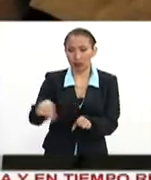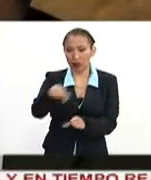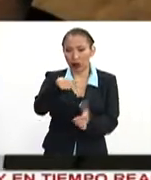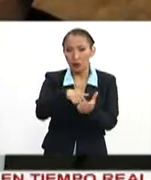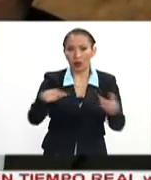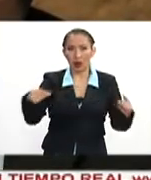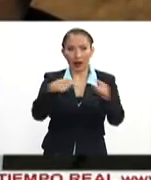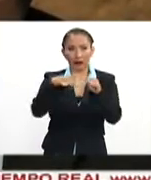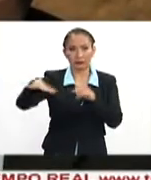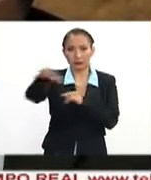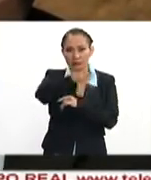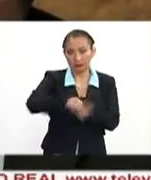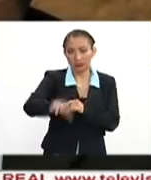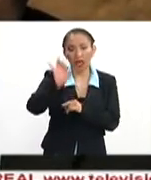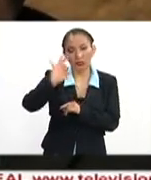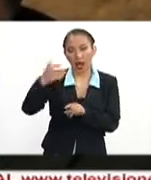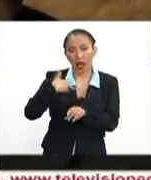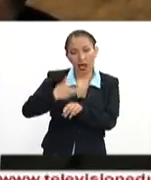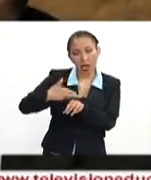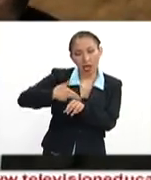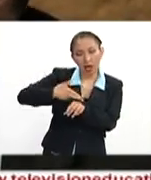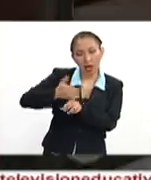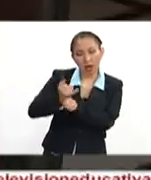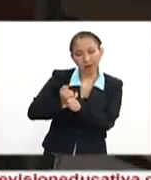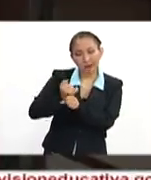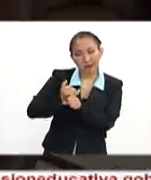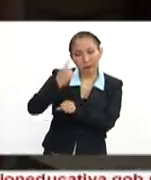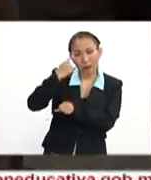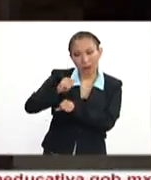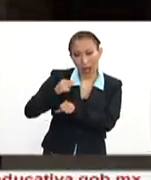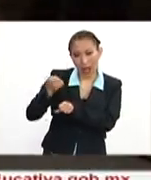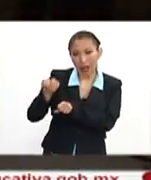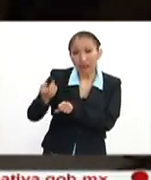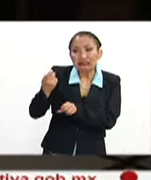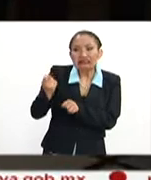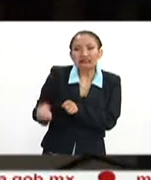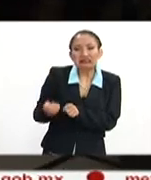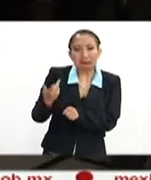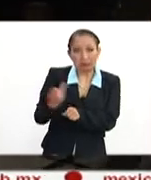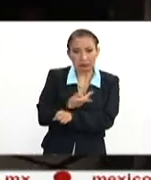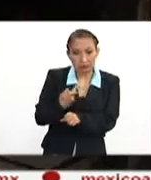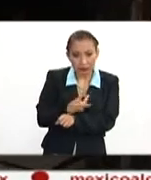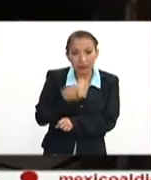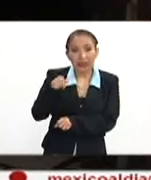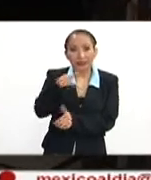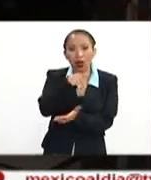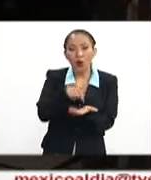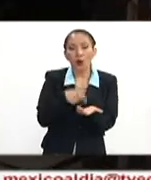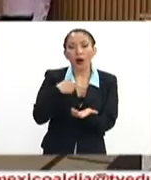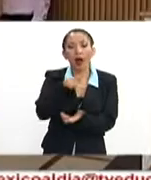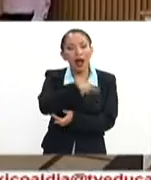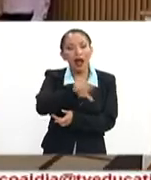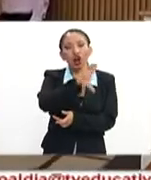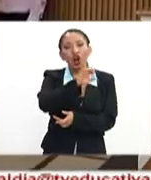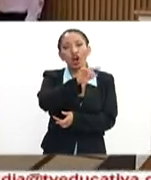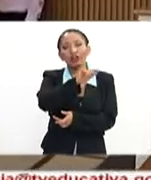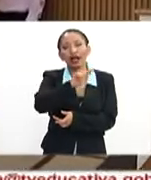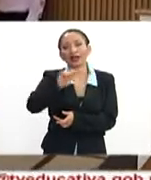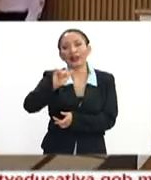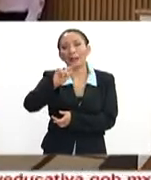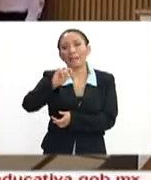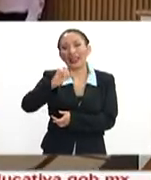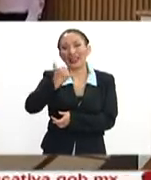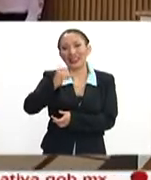las instalaciones y que ya se realizan las investigaciones correspondientes. Este lugar está ubicado en la colonia